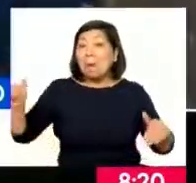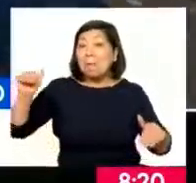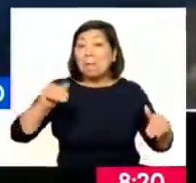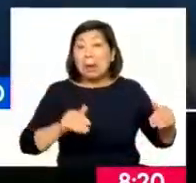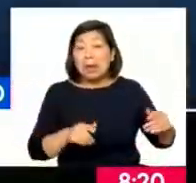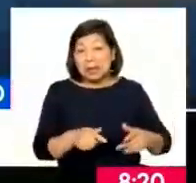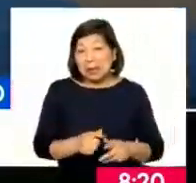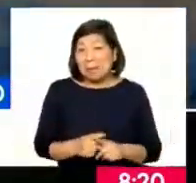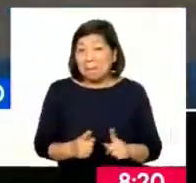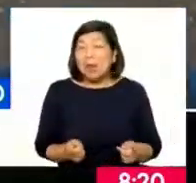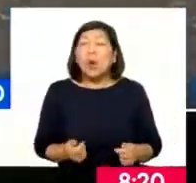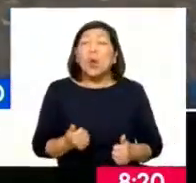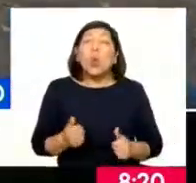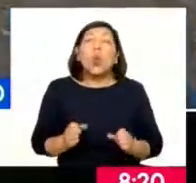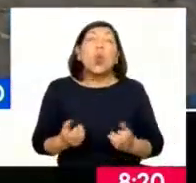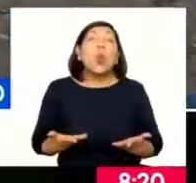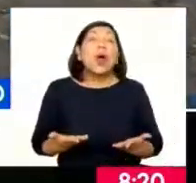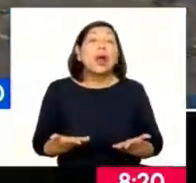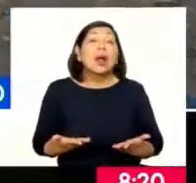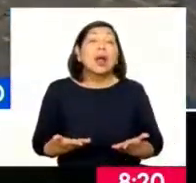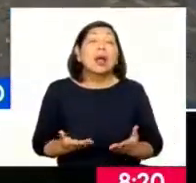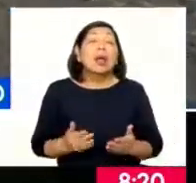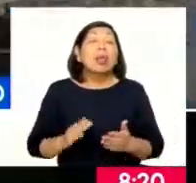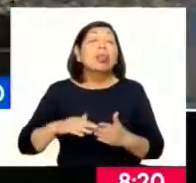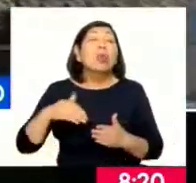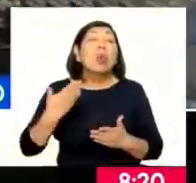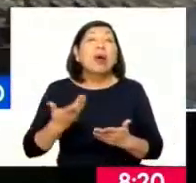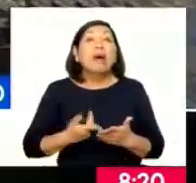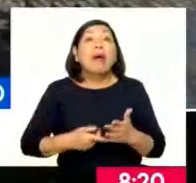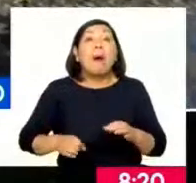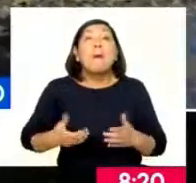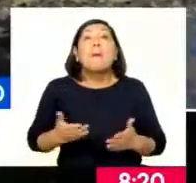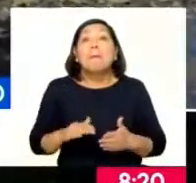estos lugares. ¿Cuáles podrían ser las consecuencias?